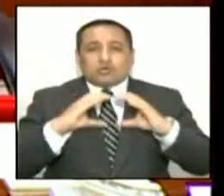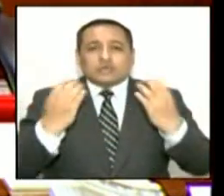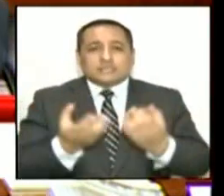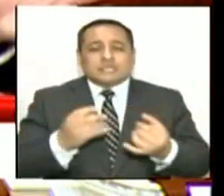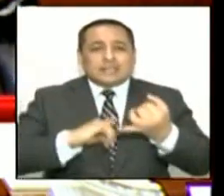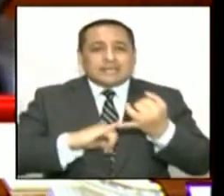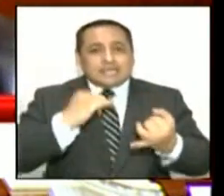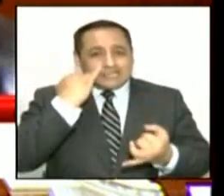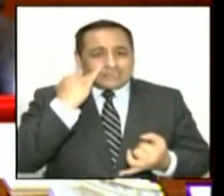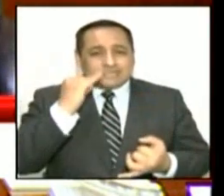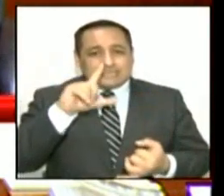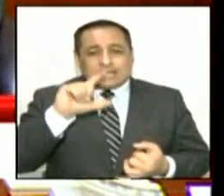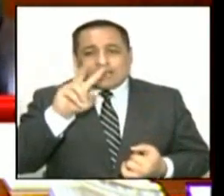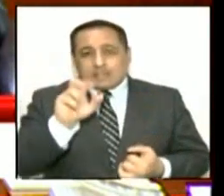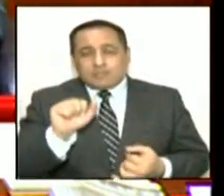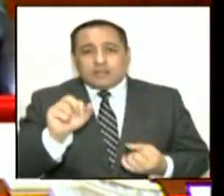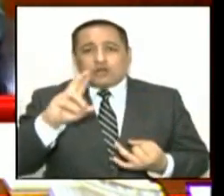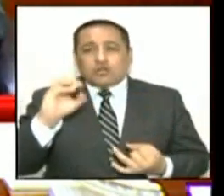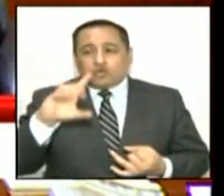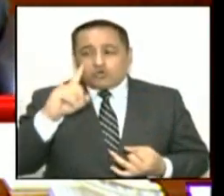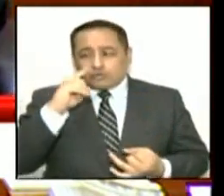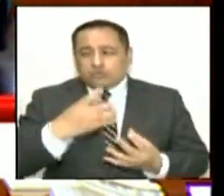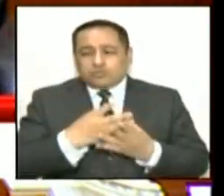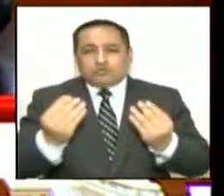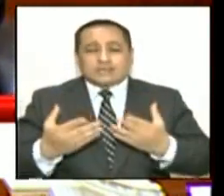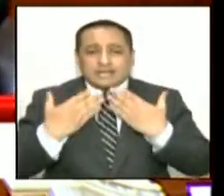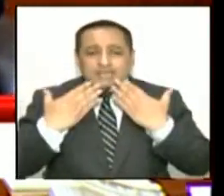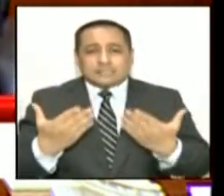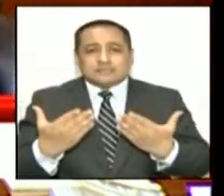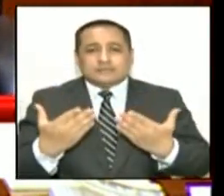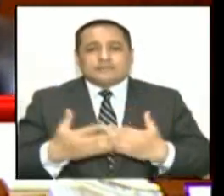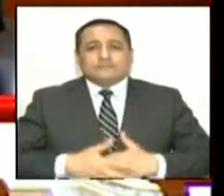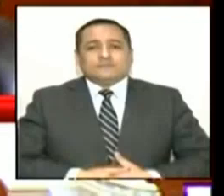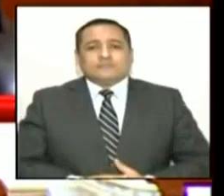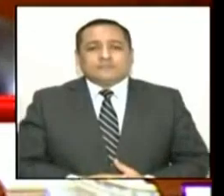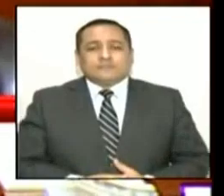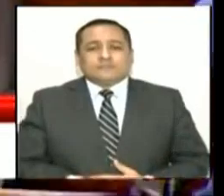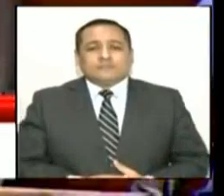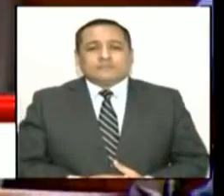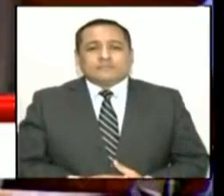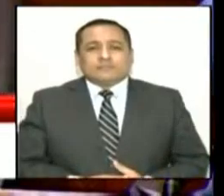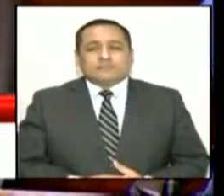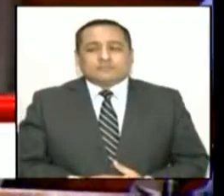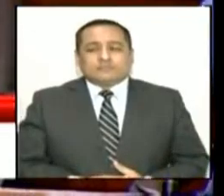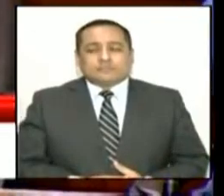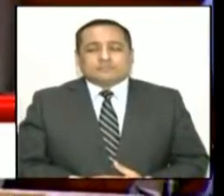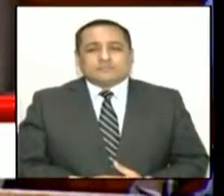Santisteban, Rocío, muchísimas gracias.